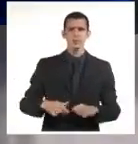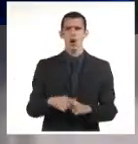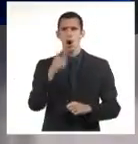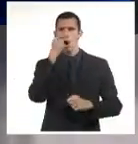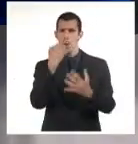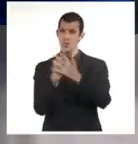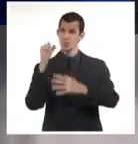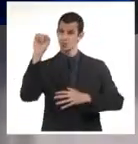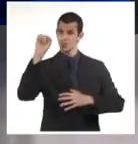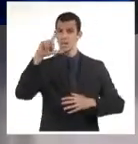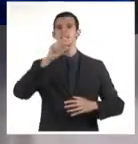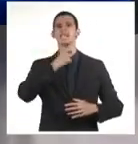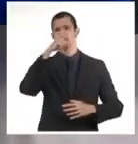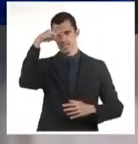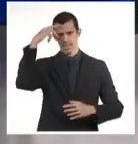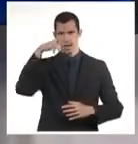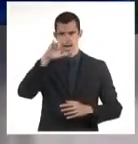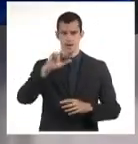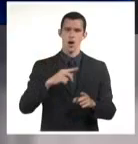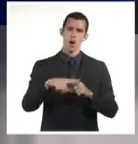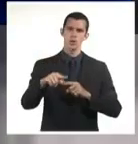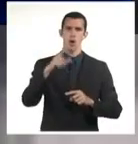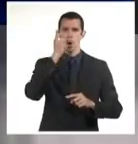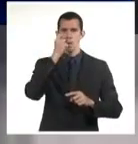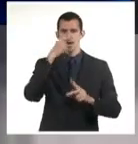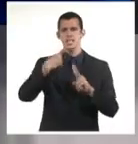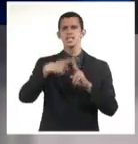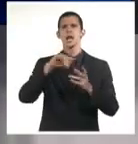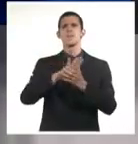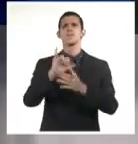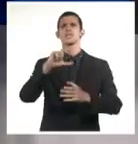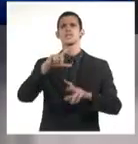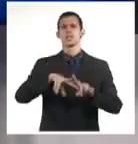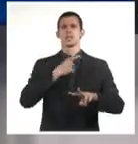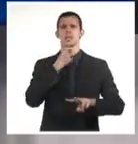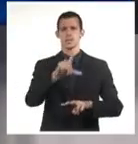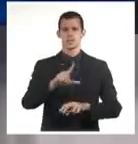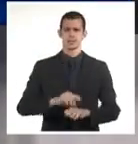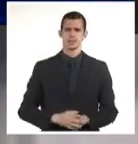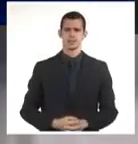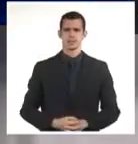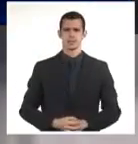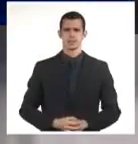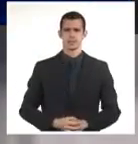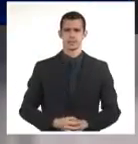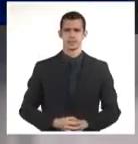los actuales campeones y Yamichel Pérez por los subtitulares. Y hasta aquí el deporte. Buenas noches.